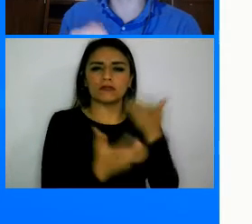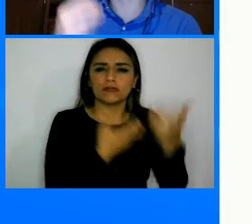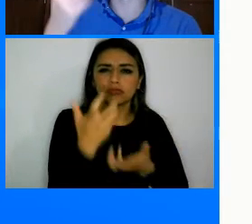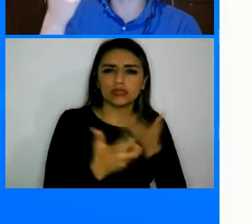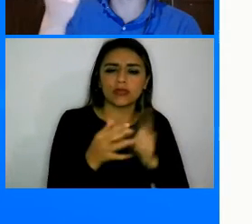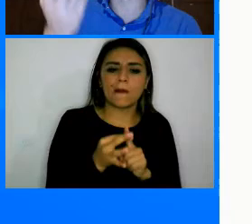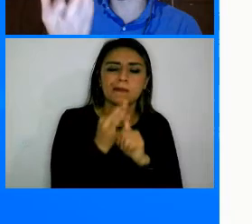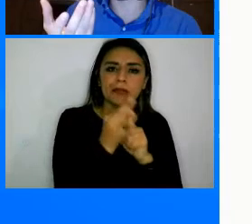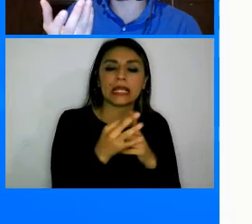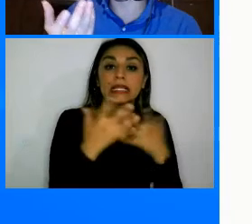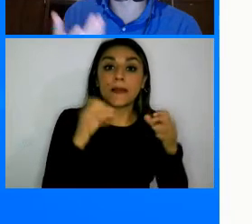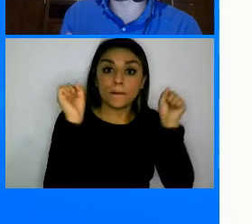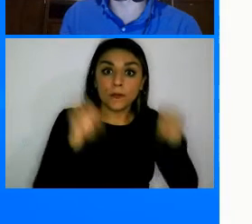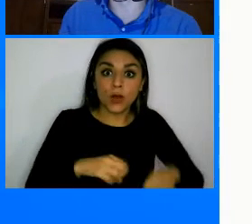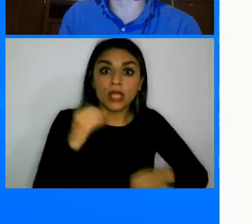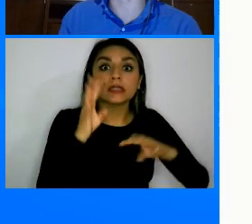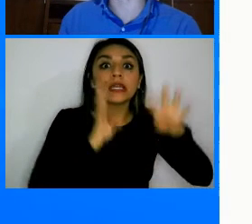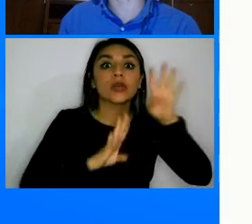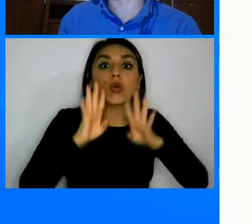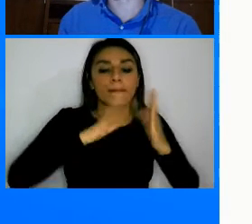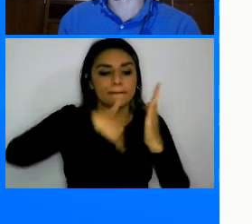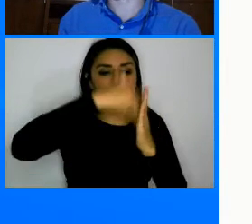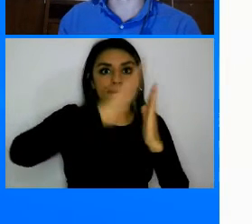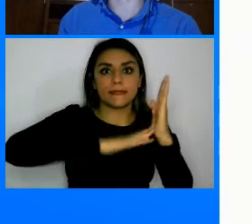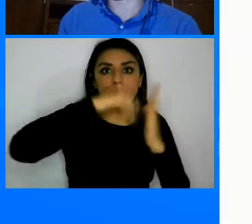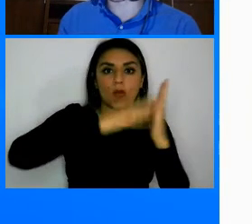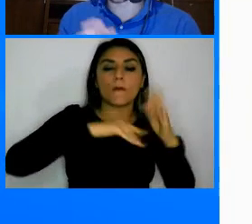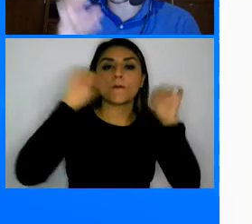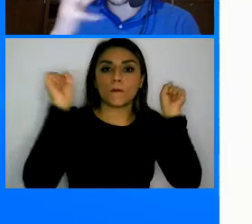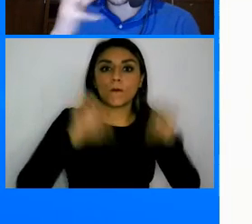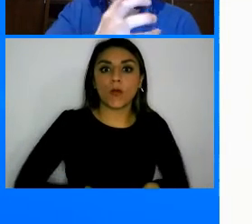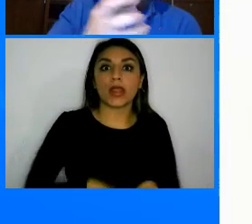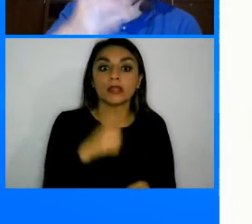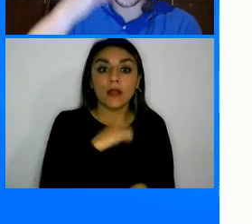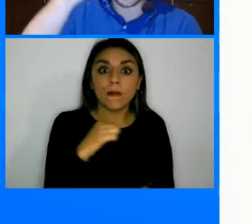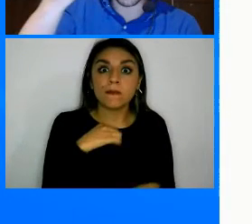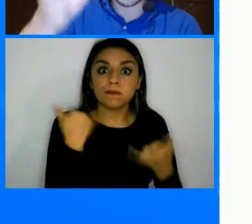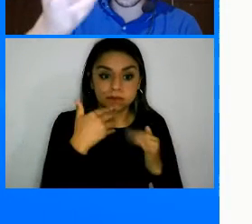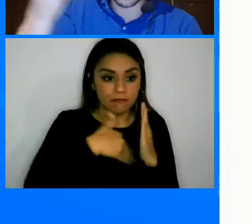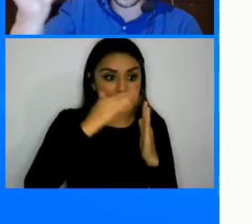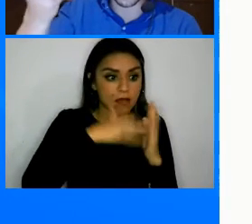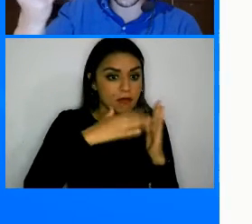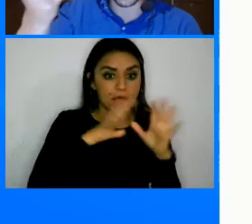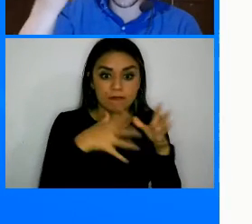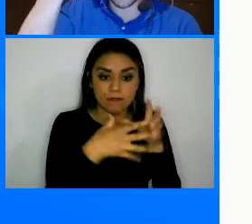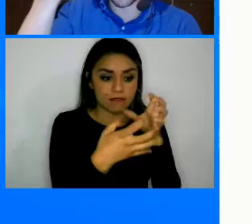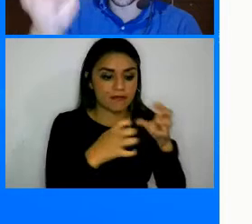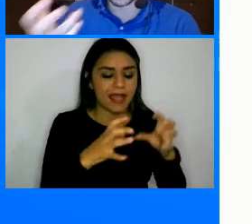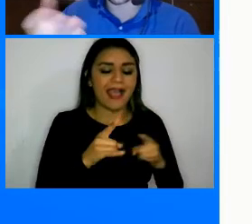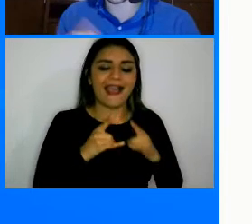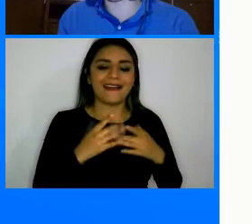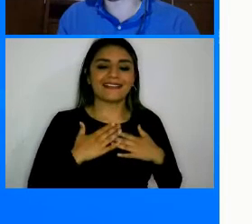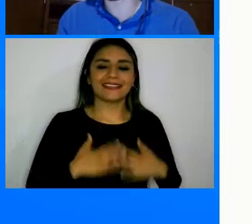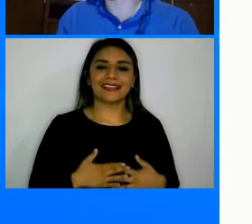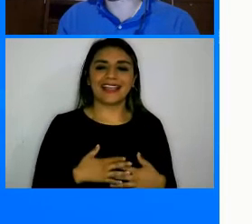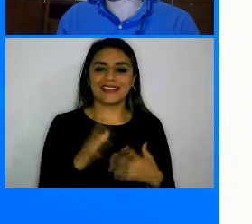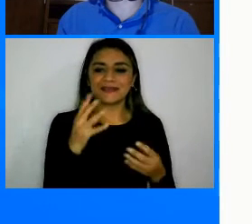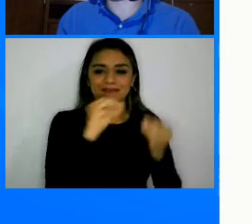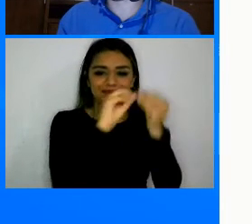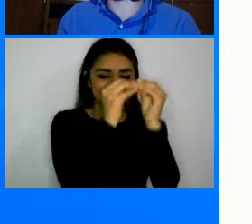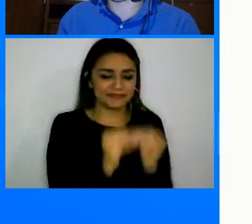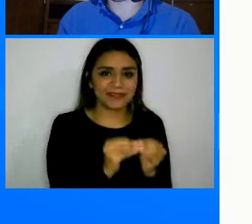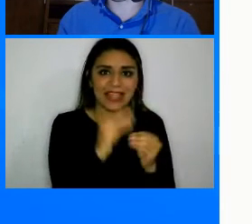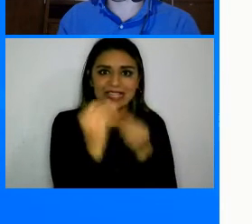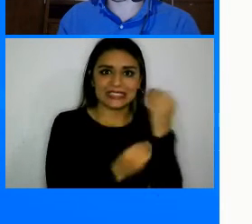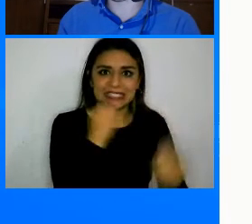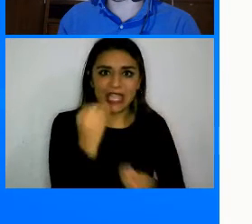hacen, incluso se puede hacer decoración con pintura. Y cuando ya tenemos la pieza, cuando ya estamos satisfechos con el modelado que hemos hecho,